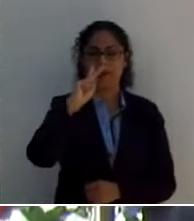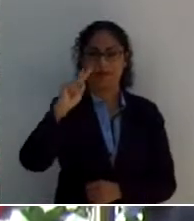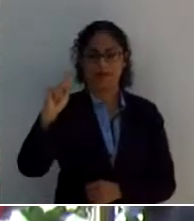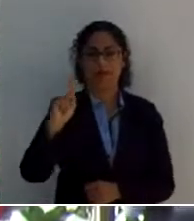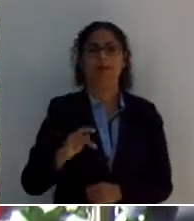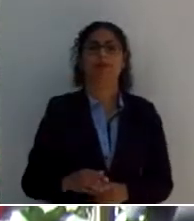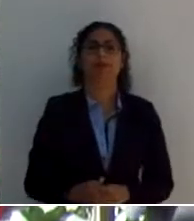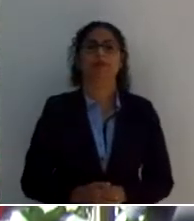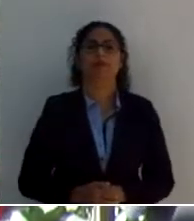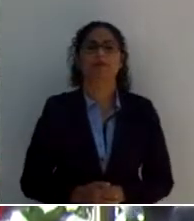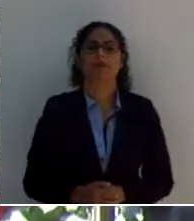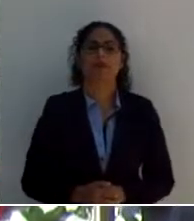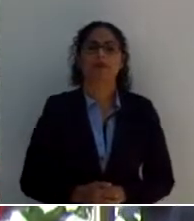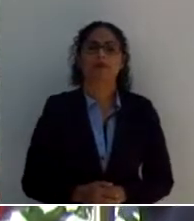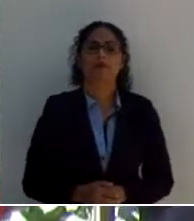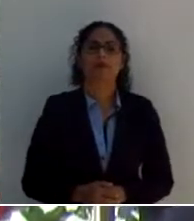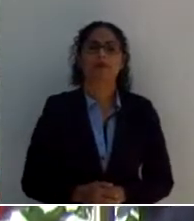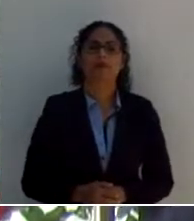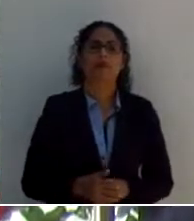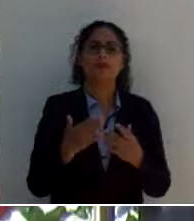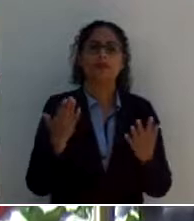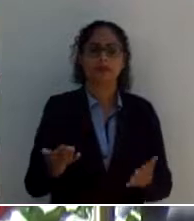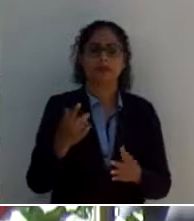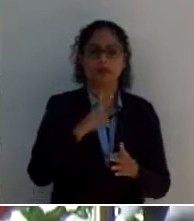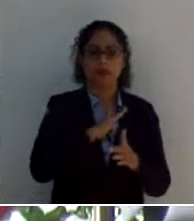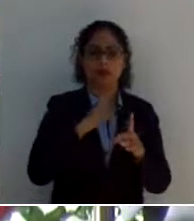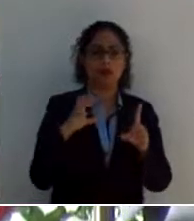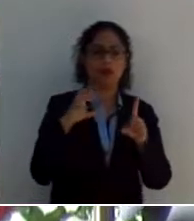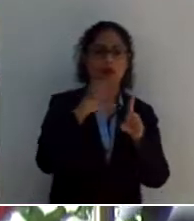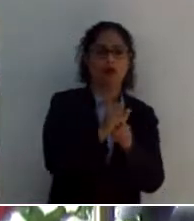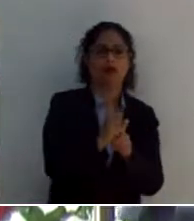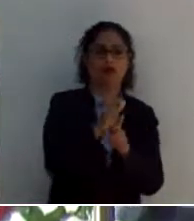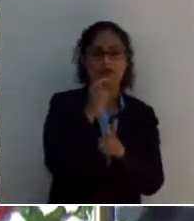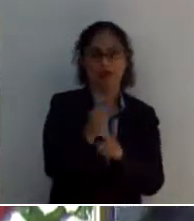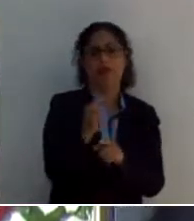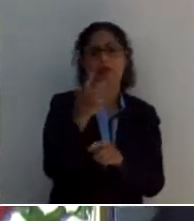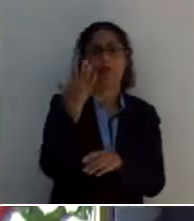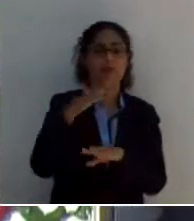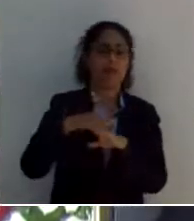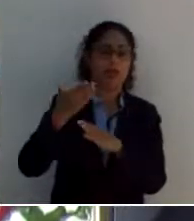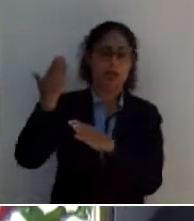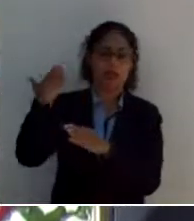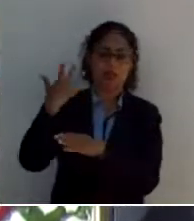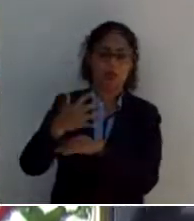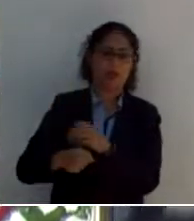Policial. ¿Cuál es el objetivo que yo me tracé hace más de 5 años?